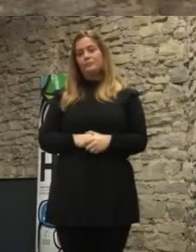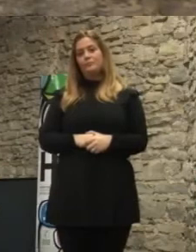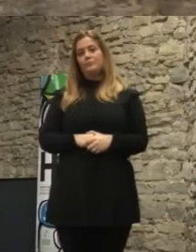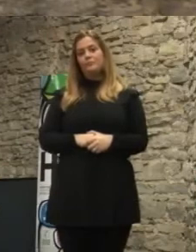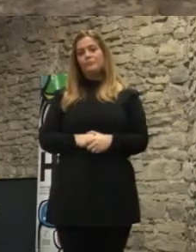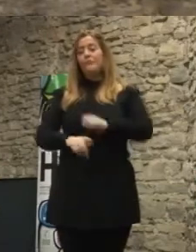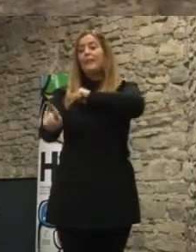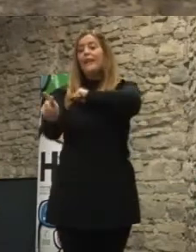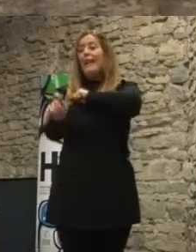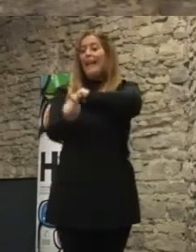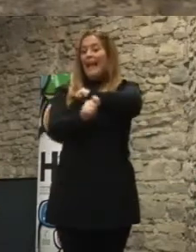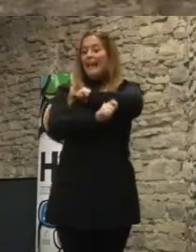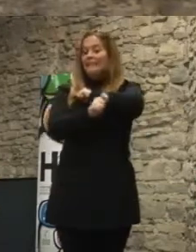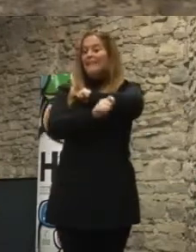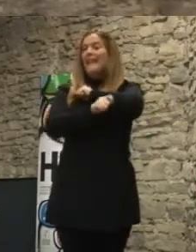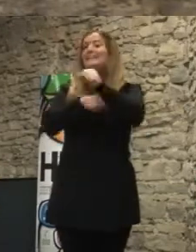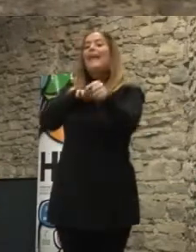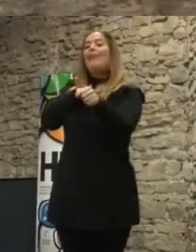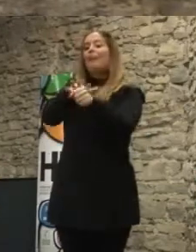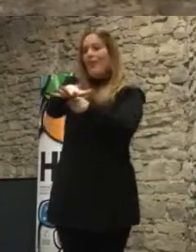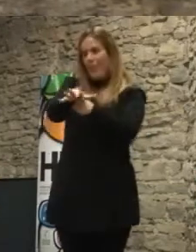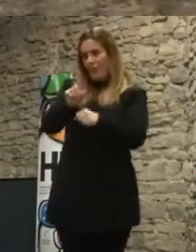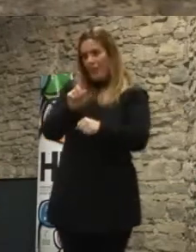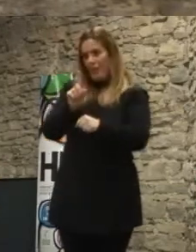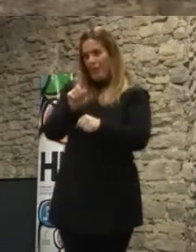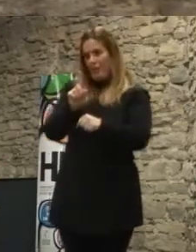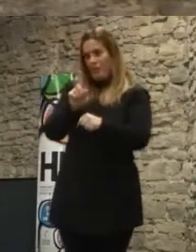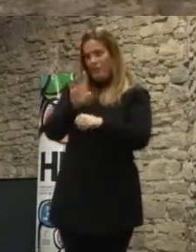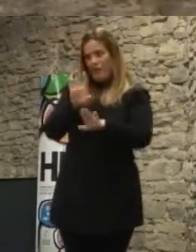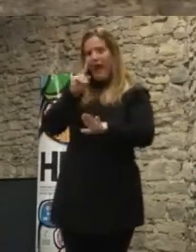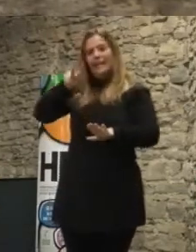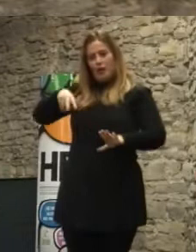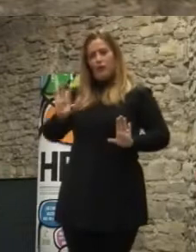Las estrategias de incidencia, ¿no? Por lo tanto, sí que hay que reconocer. Hay que